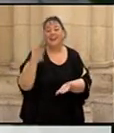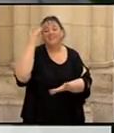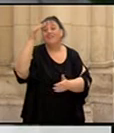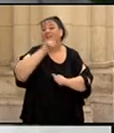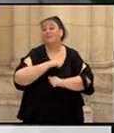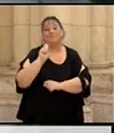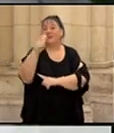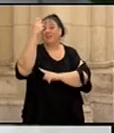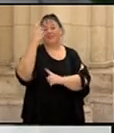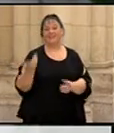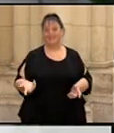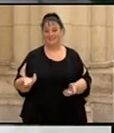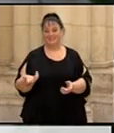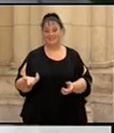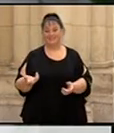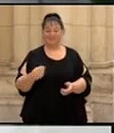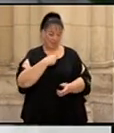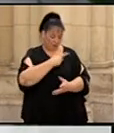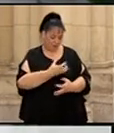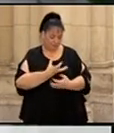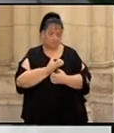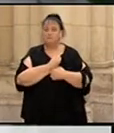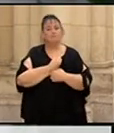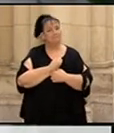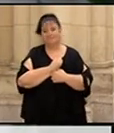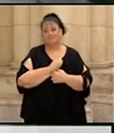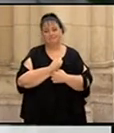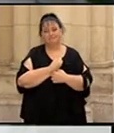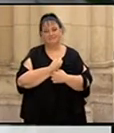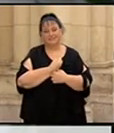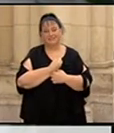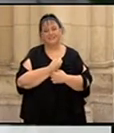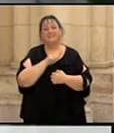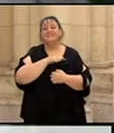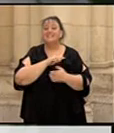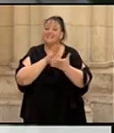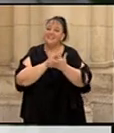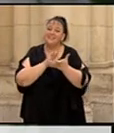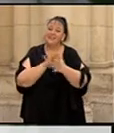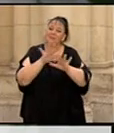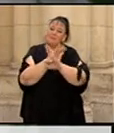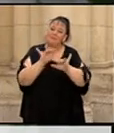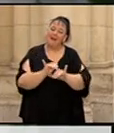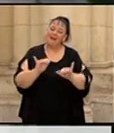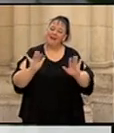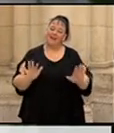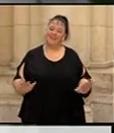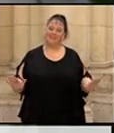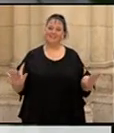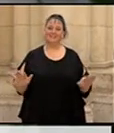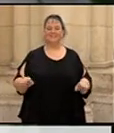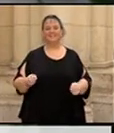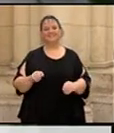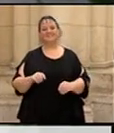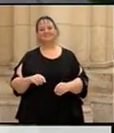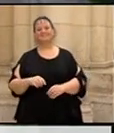esperanza. Que no se turbe vuestro corazón. Estad en paz, queridos hermanos. Y